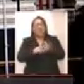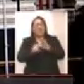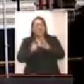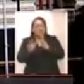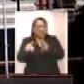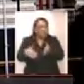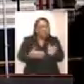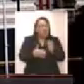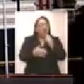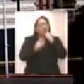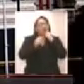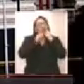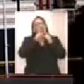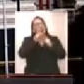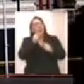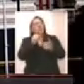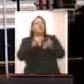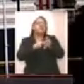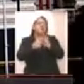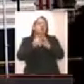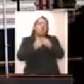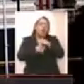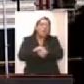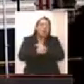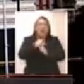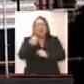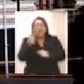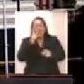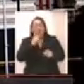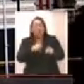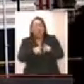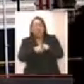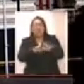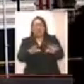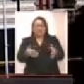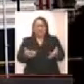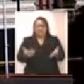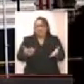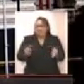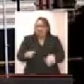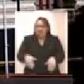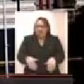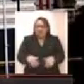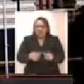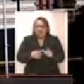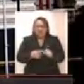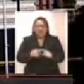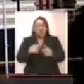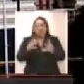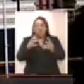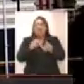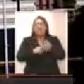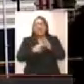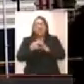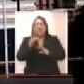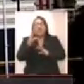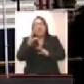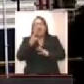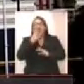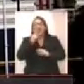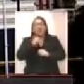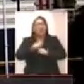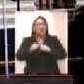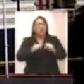manera objetiva, sin la necesidad de poder poner en entredicho nada, sin la necesidad de intentar destruir una